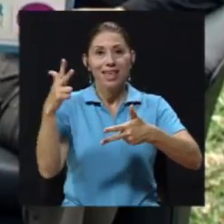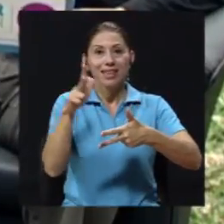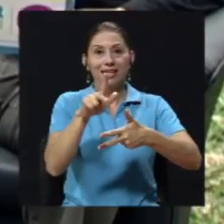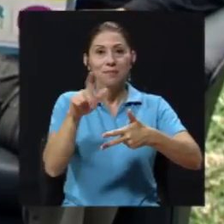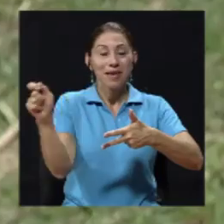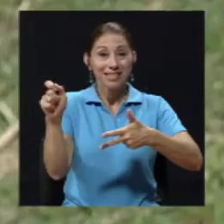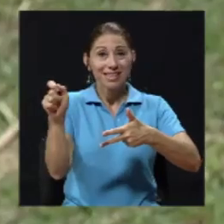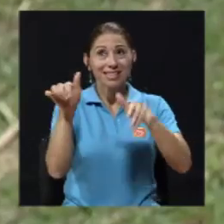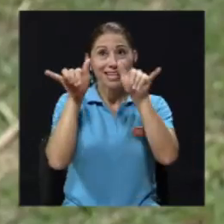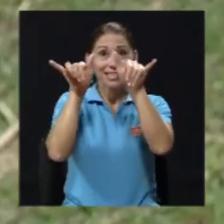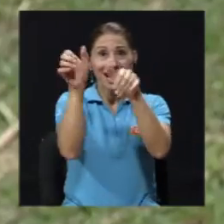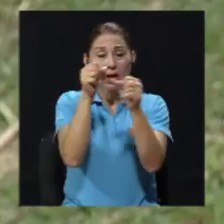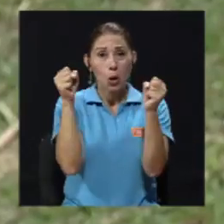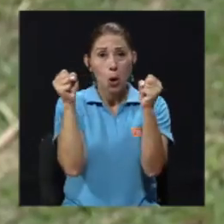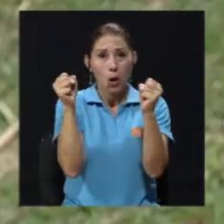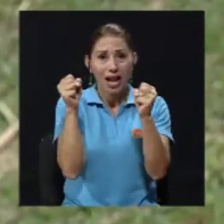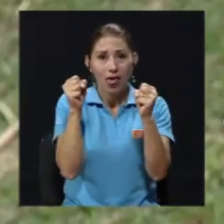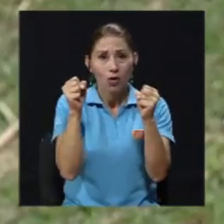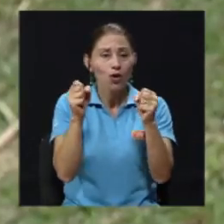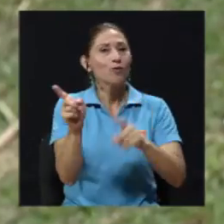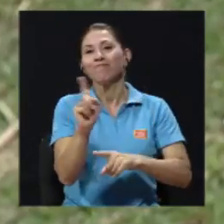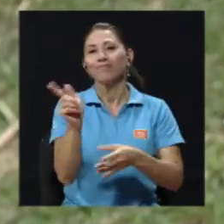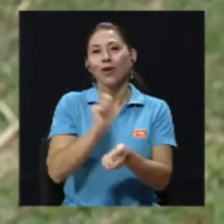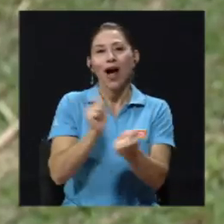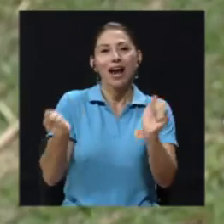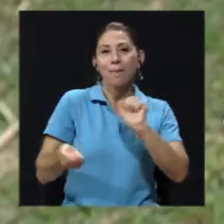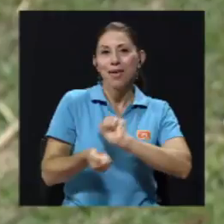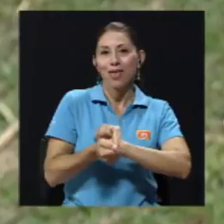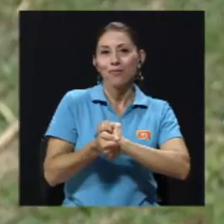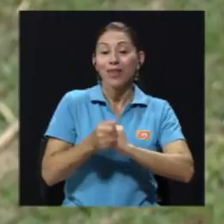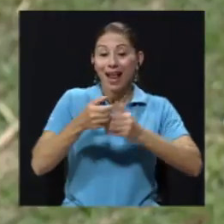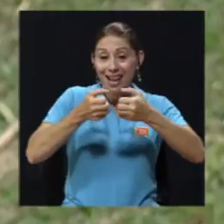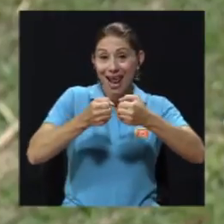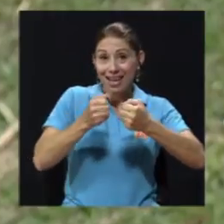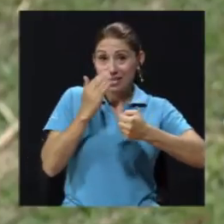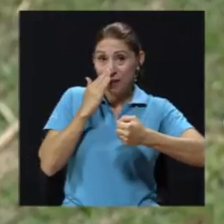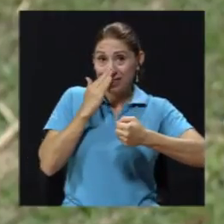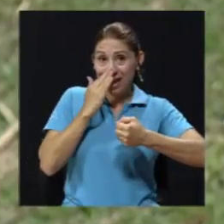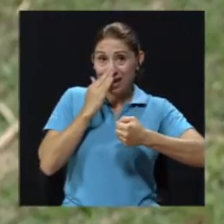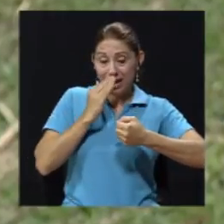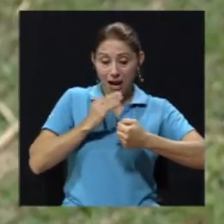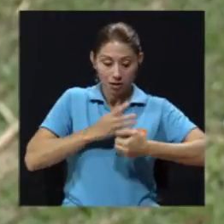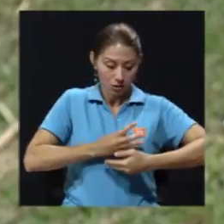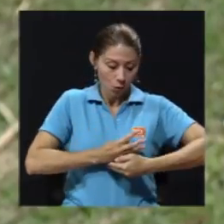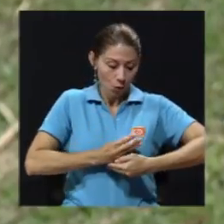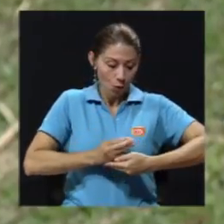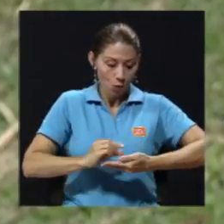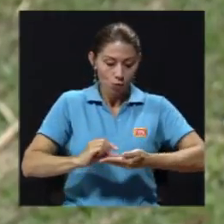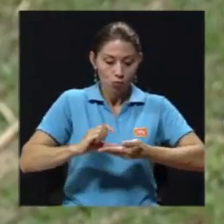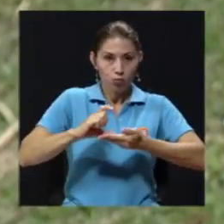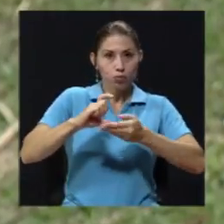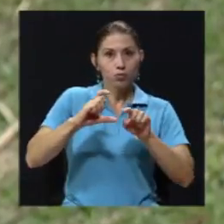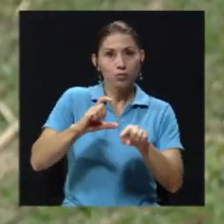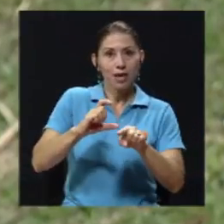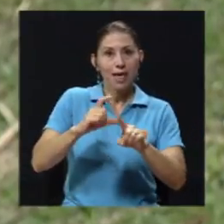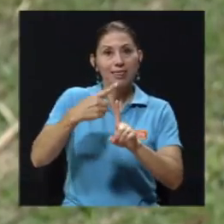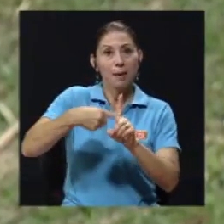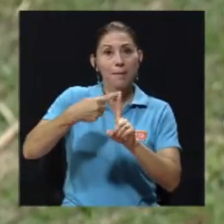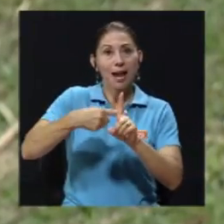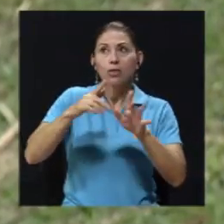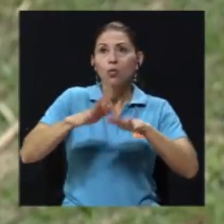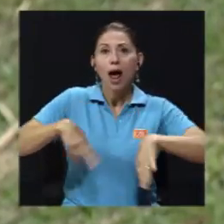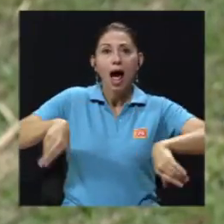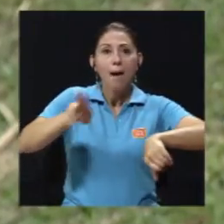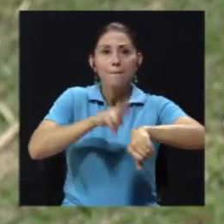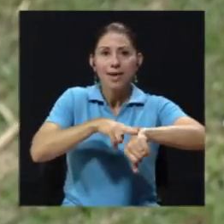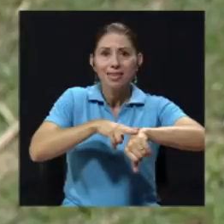No, ha cambiado. Ok. En el caso de la temperatura ambiente, y es importante recordarle a las madres que toda madre puede